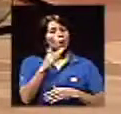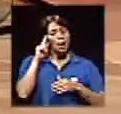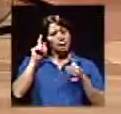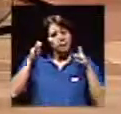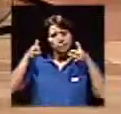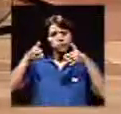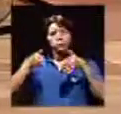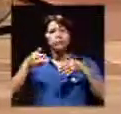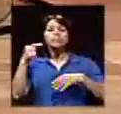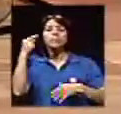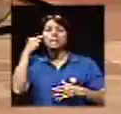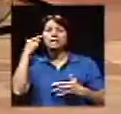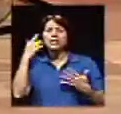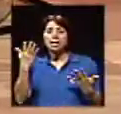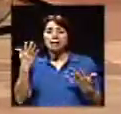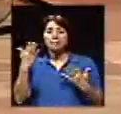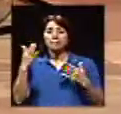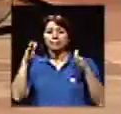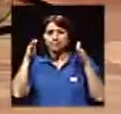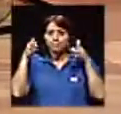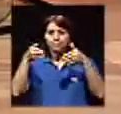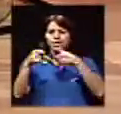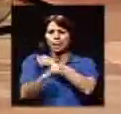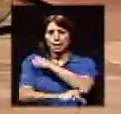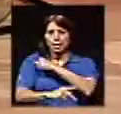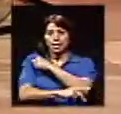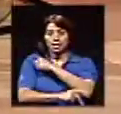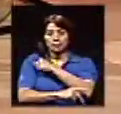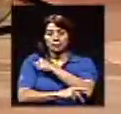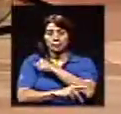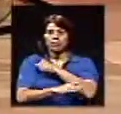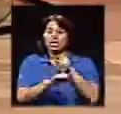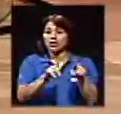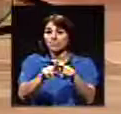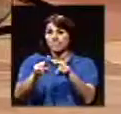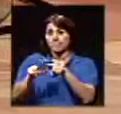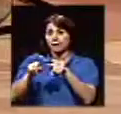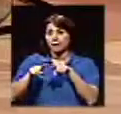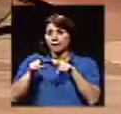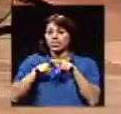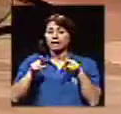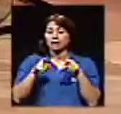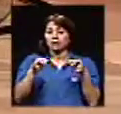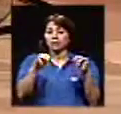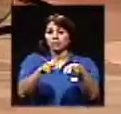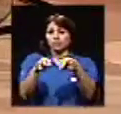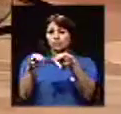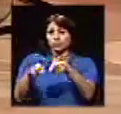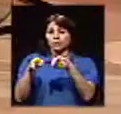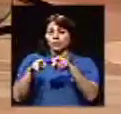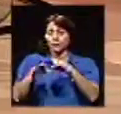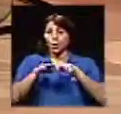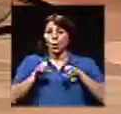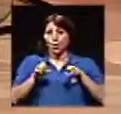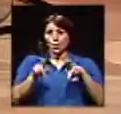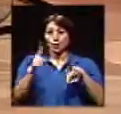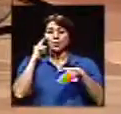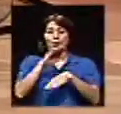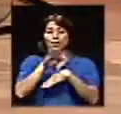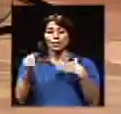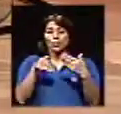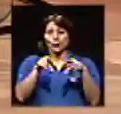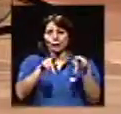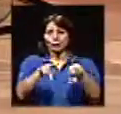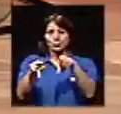pensar en el país y los escenarios que puedan servirle a todos. Una vez que el